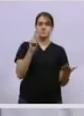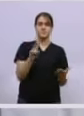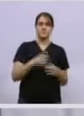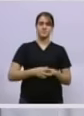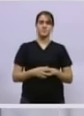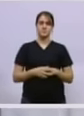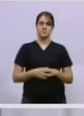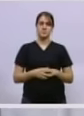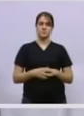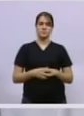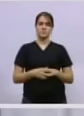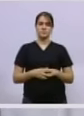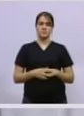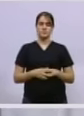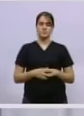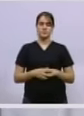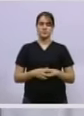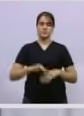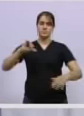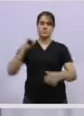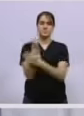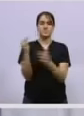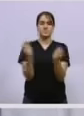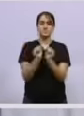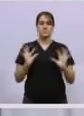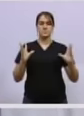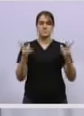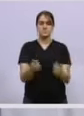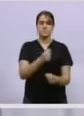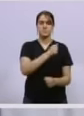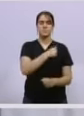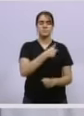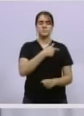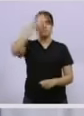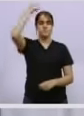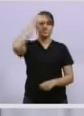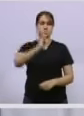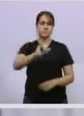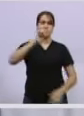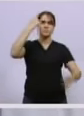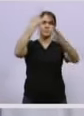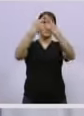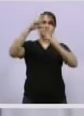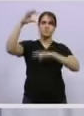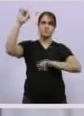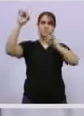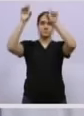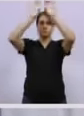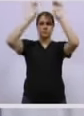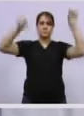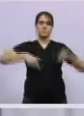Abraham, Isaac y Jacob, junto con todos los profetas del reino de Dios, y